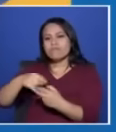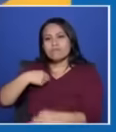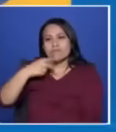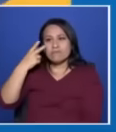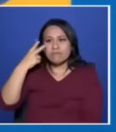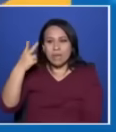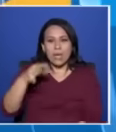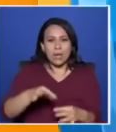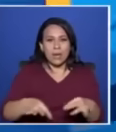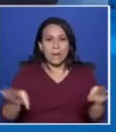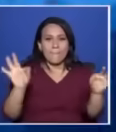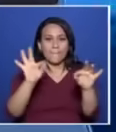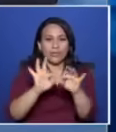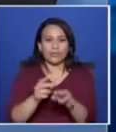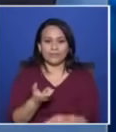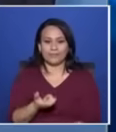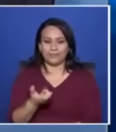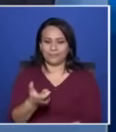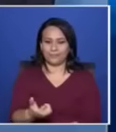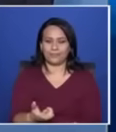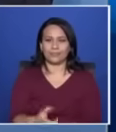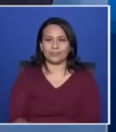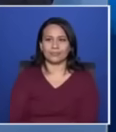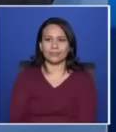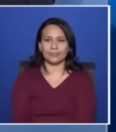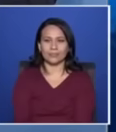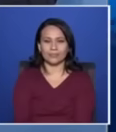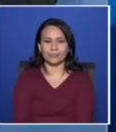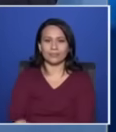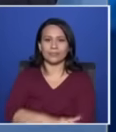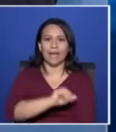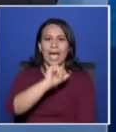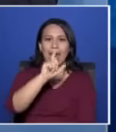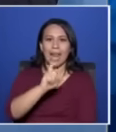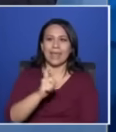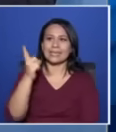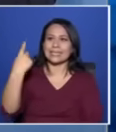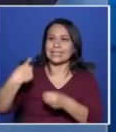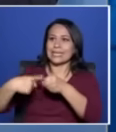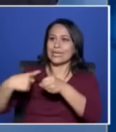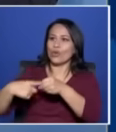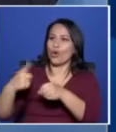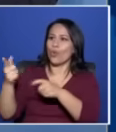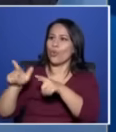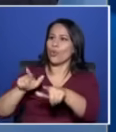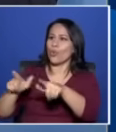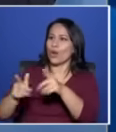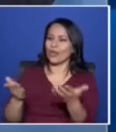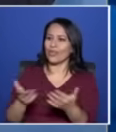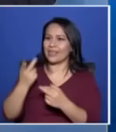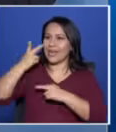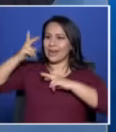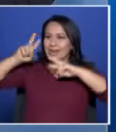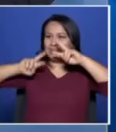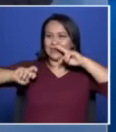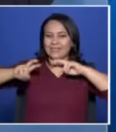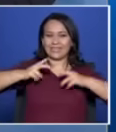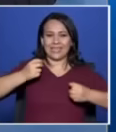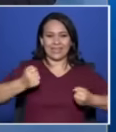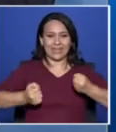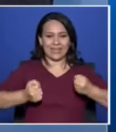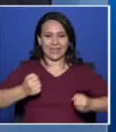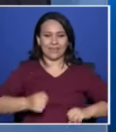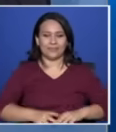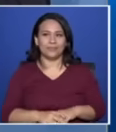este requisito para la matriculación, vamos a darle paso a Alex Pila. Alex, cuéntanos en qué centro de revisión de la capital estás.